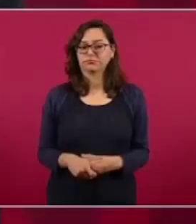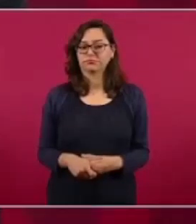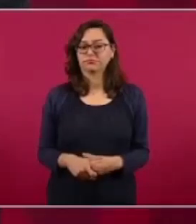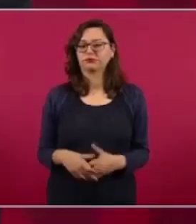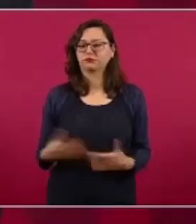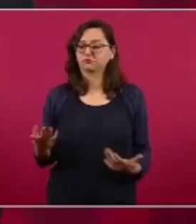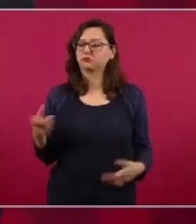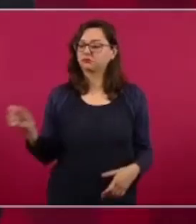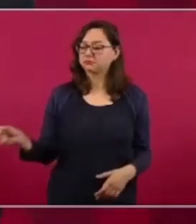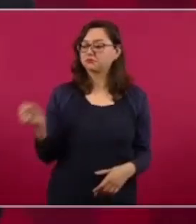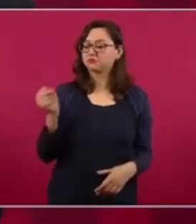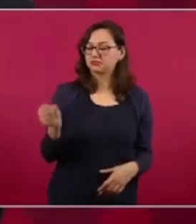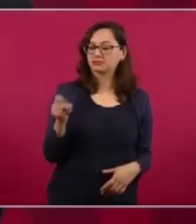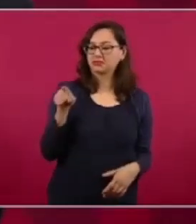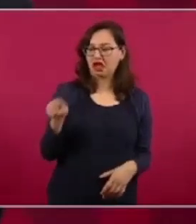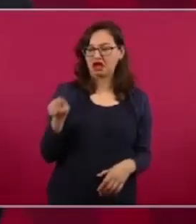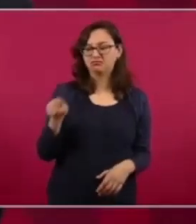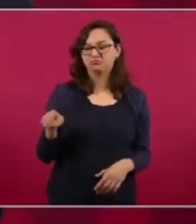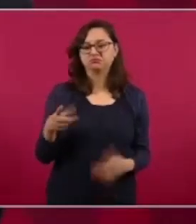Todo lo que